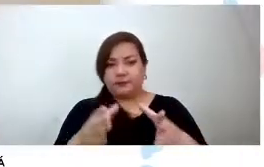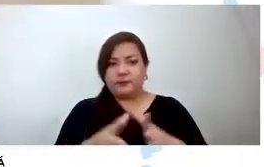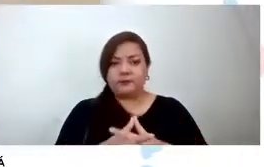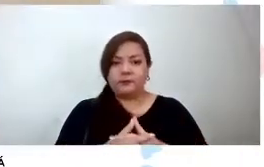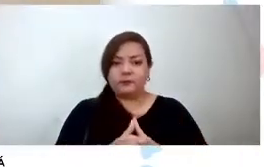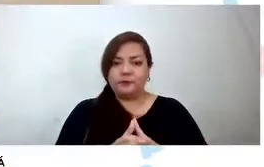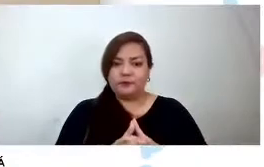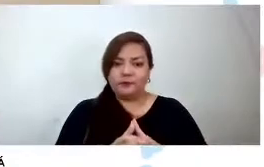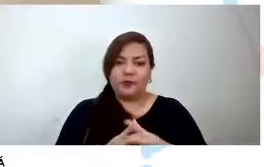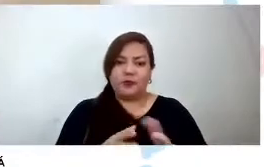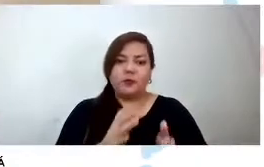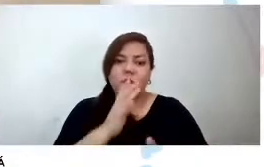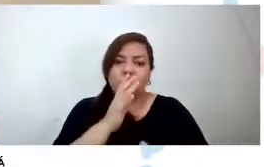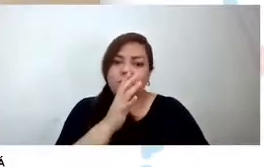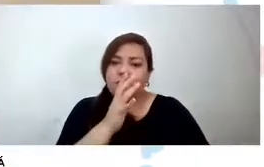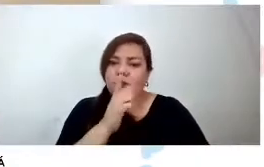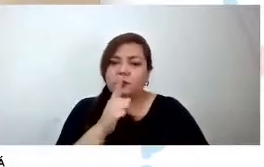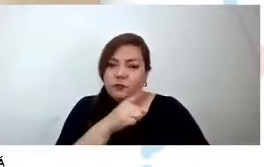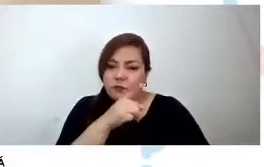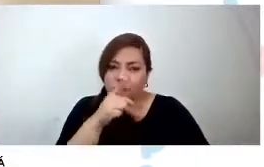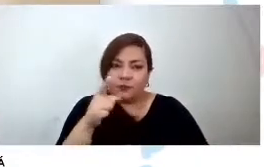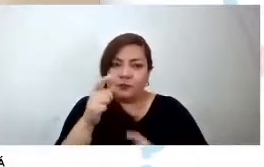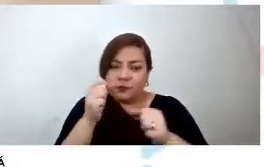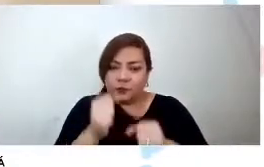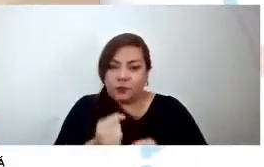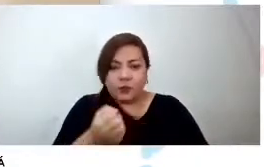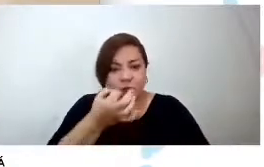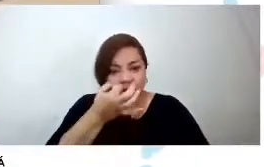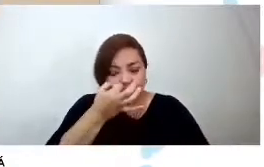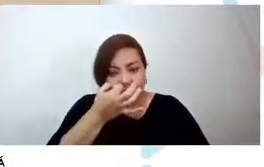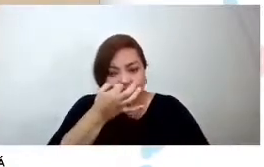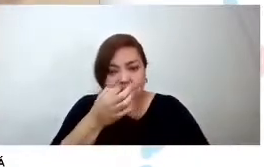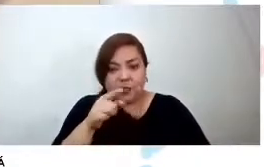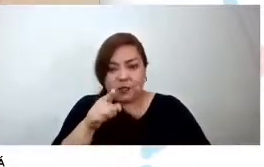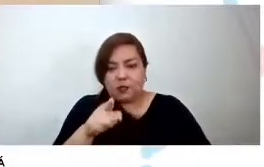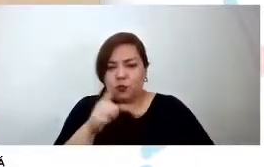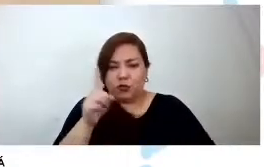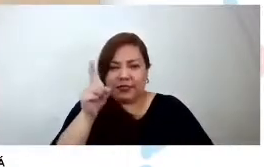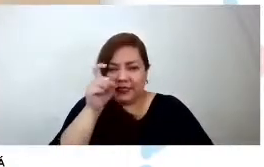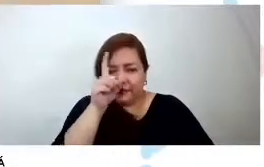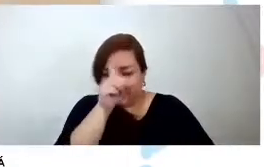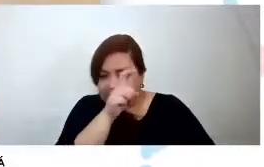No sé si logran ver. Este es muy difícil verlo.